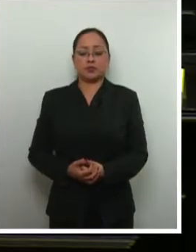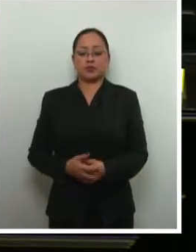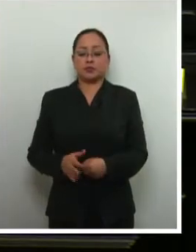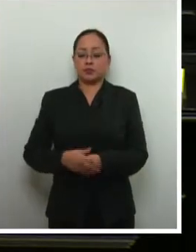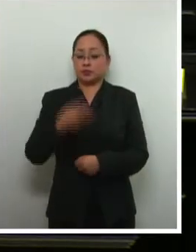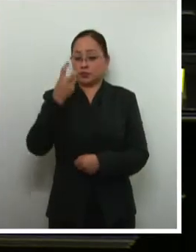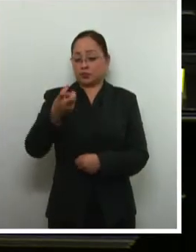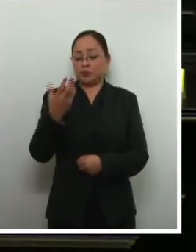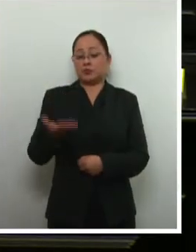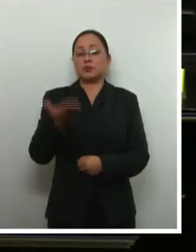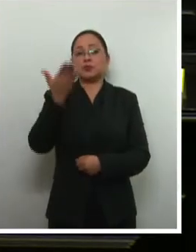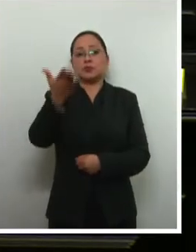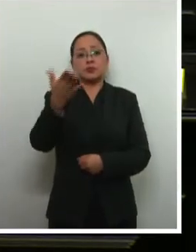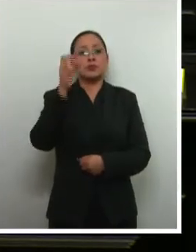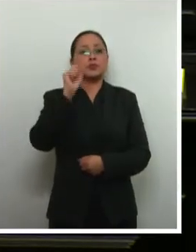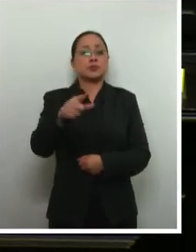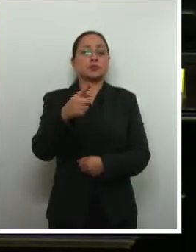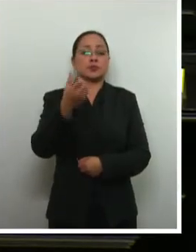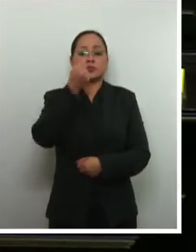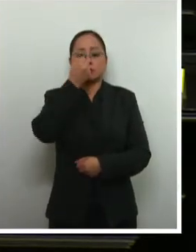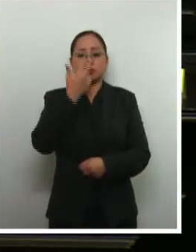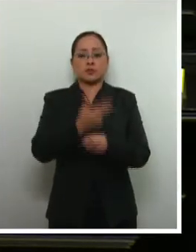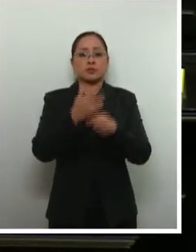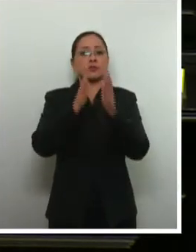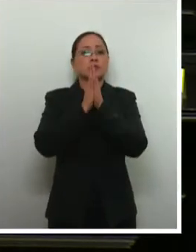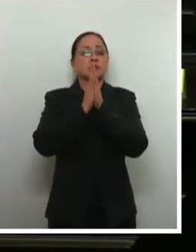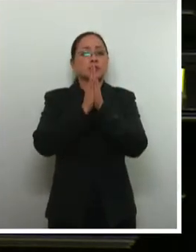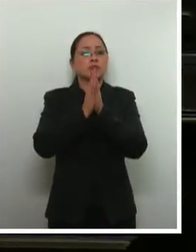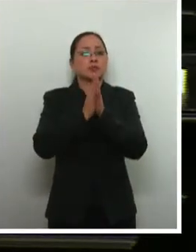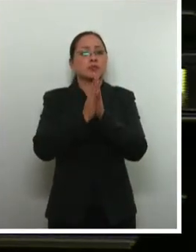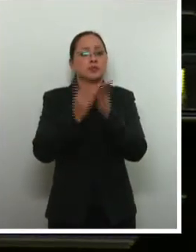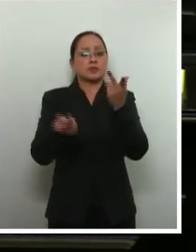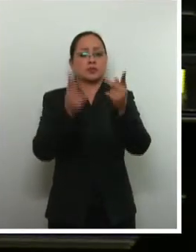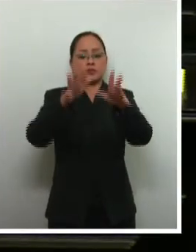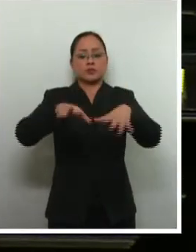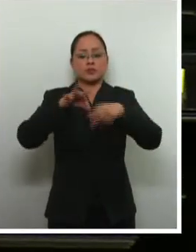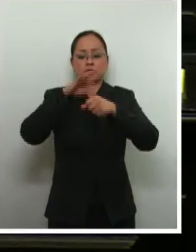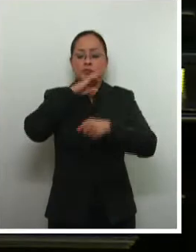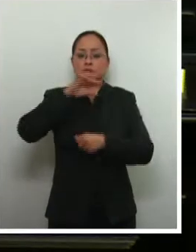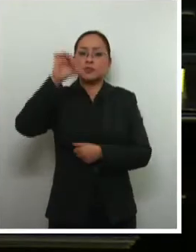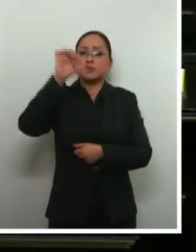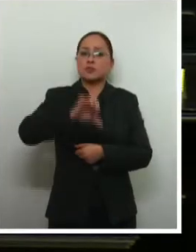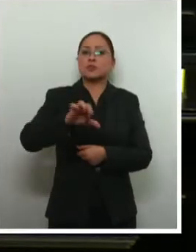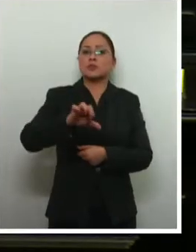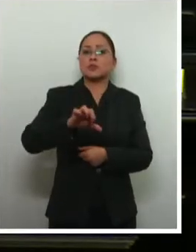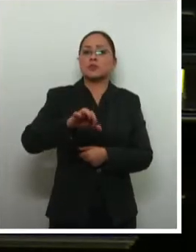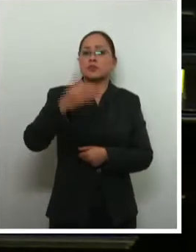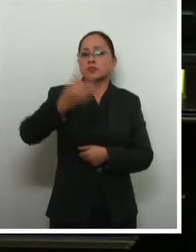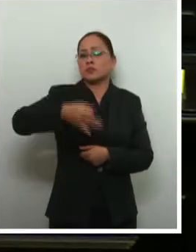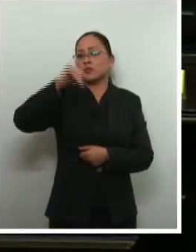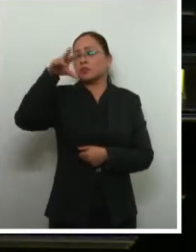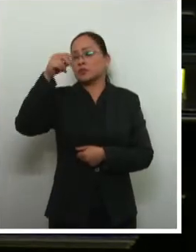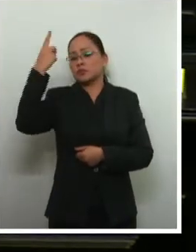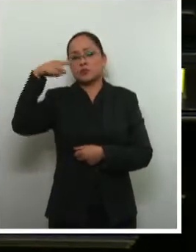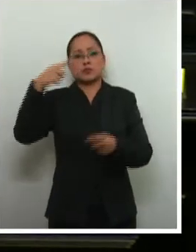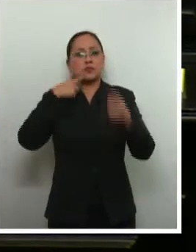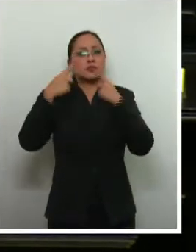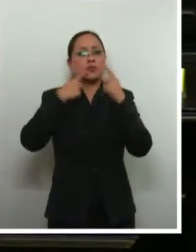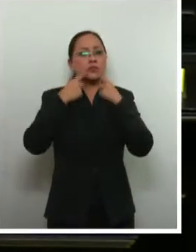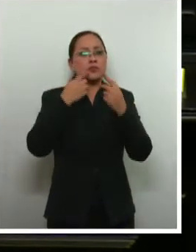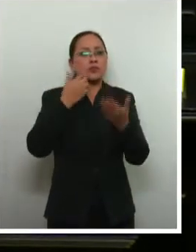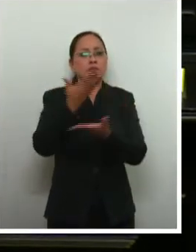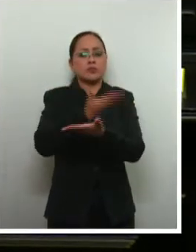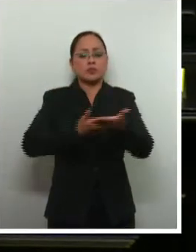ello solicito a la Secretaría consulte a la Asamblea en votación económica si se admiten o no